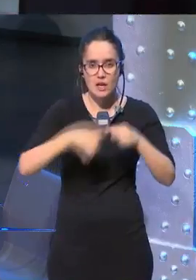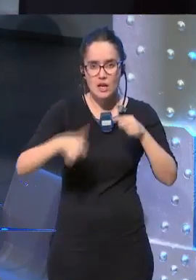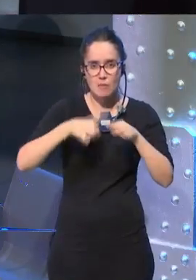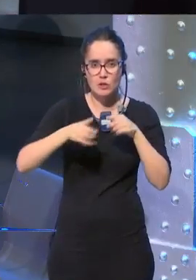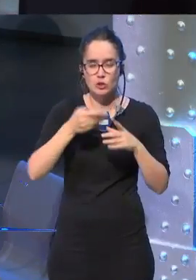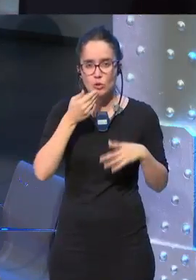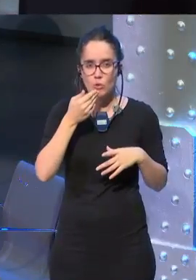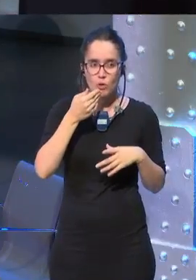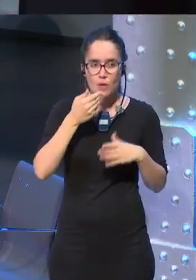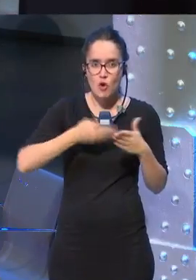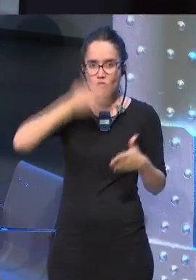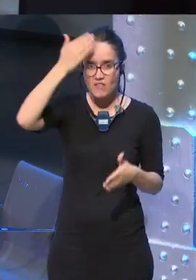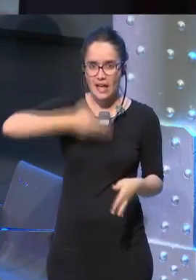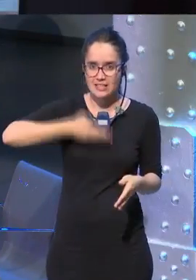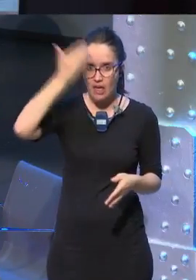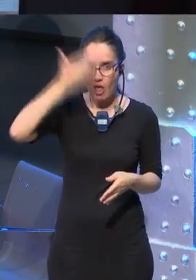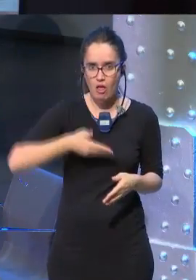elementos como esta fachada